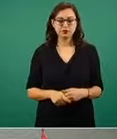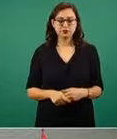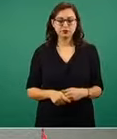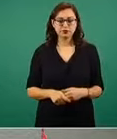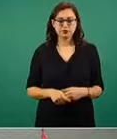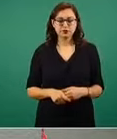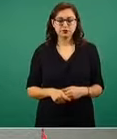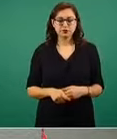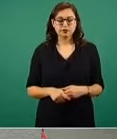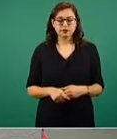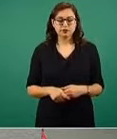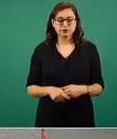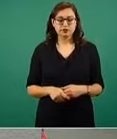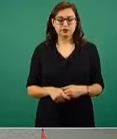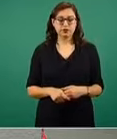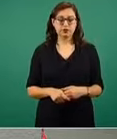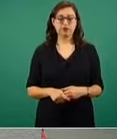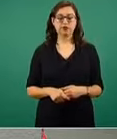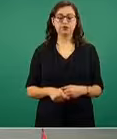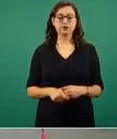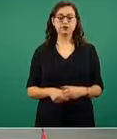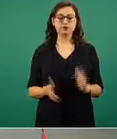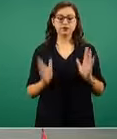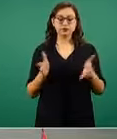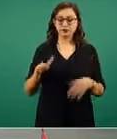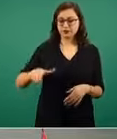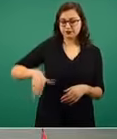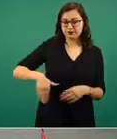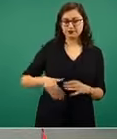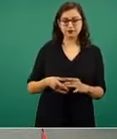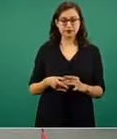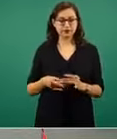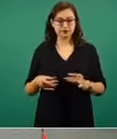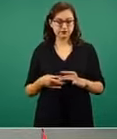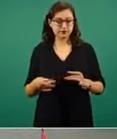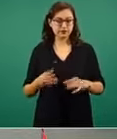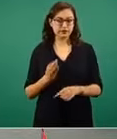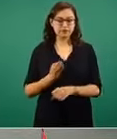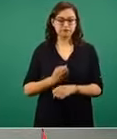Como ya lo explicó aquí la ministra Sánchez Cordero, el día de hoy vamos a presentar